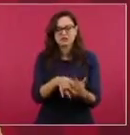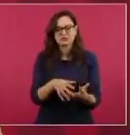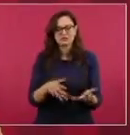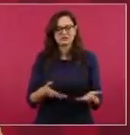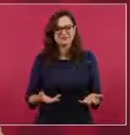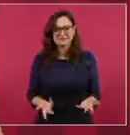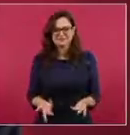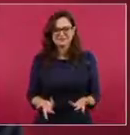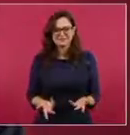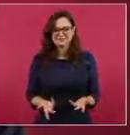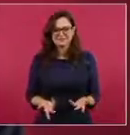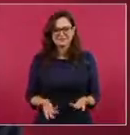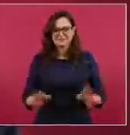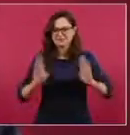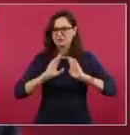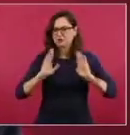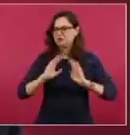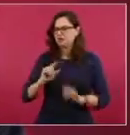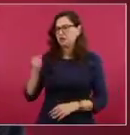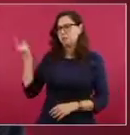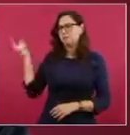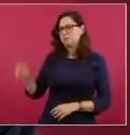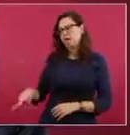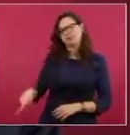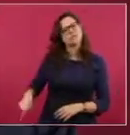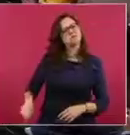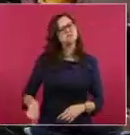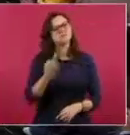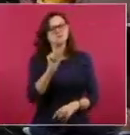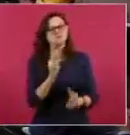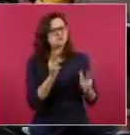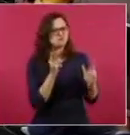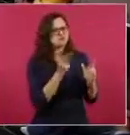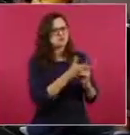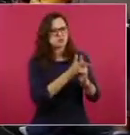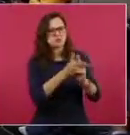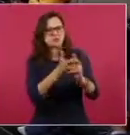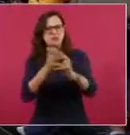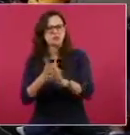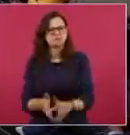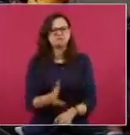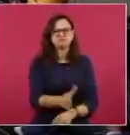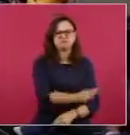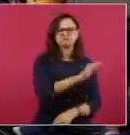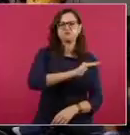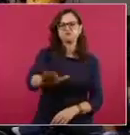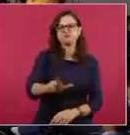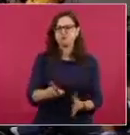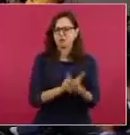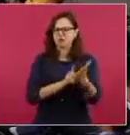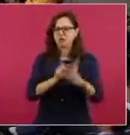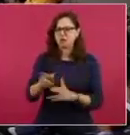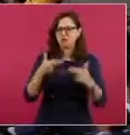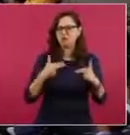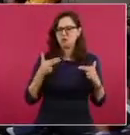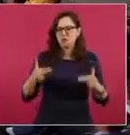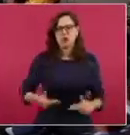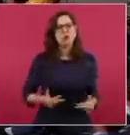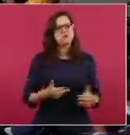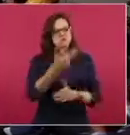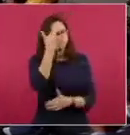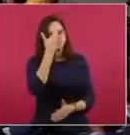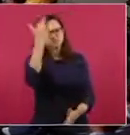no le he dado órdenes al ejército de que violen derechos humanos,